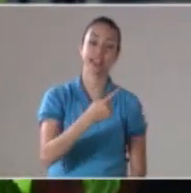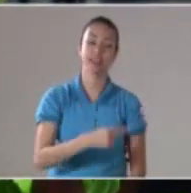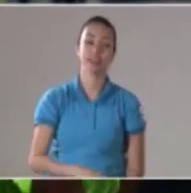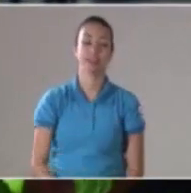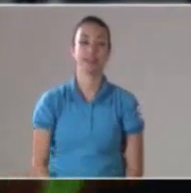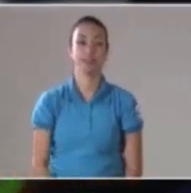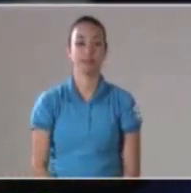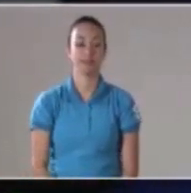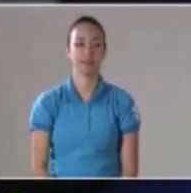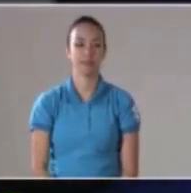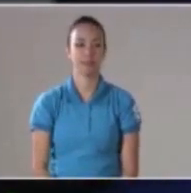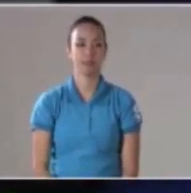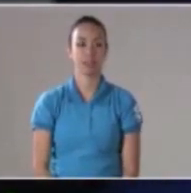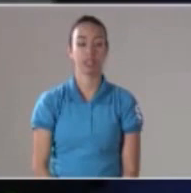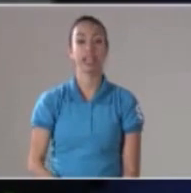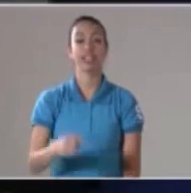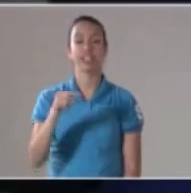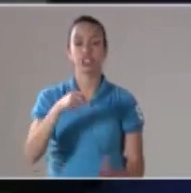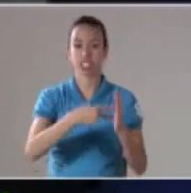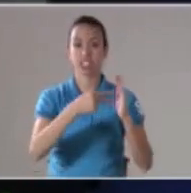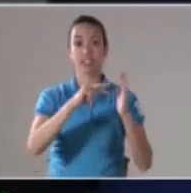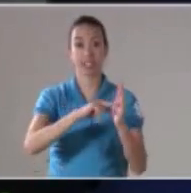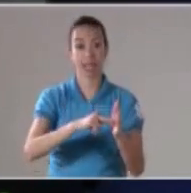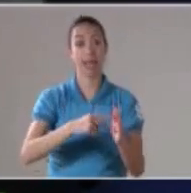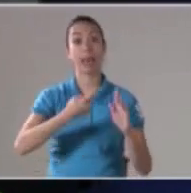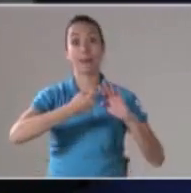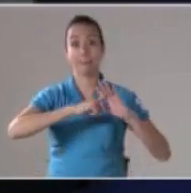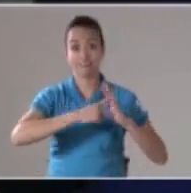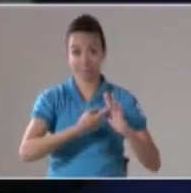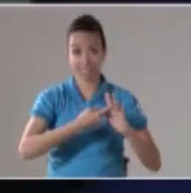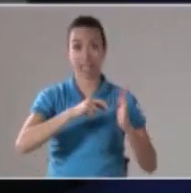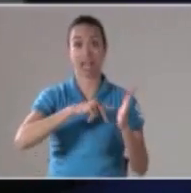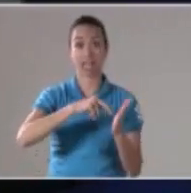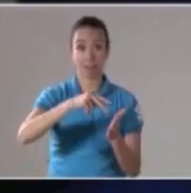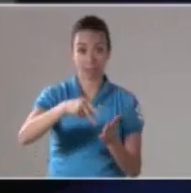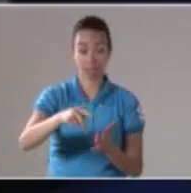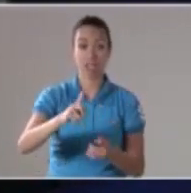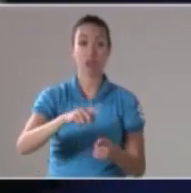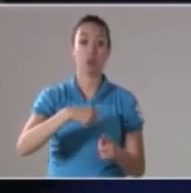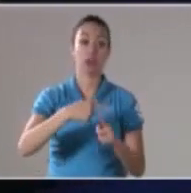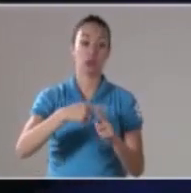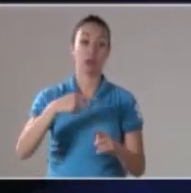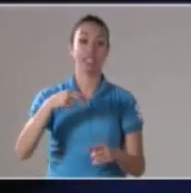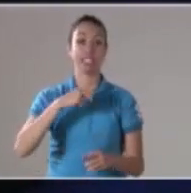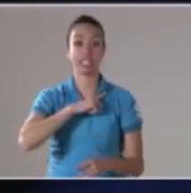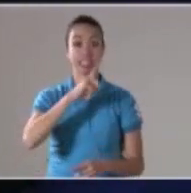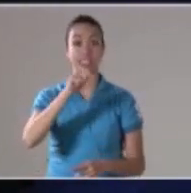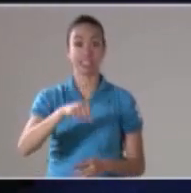Quiere decir, agarra camino y mientras vas avanzando, yo te voy a guiar.